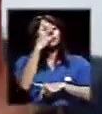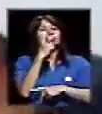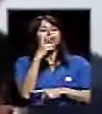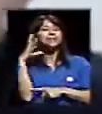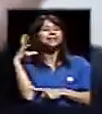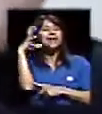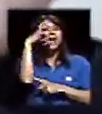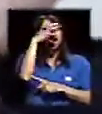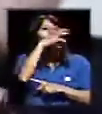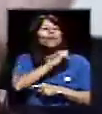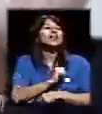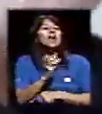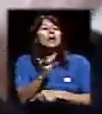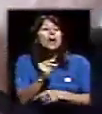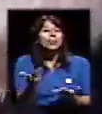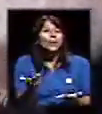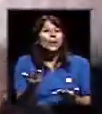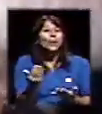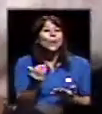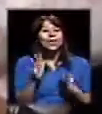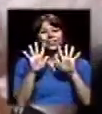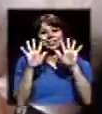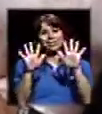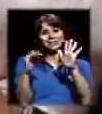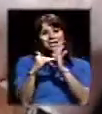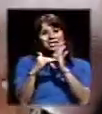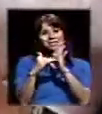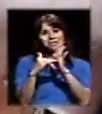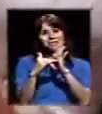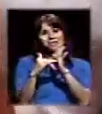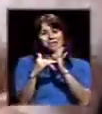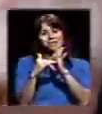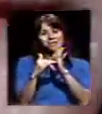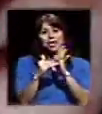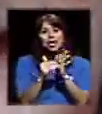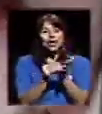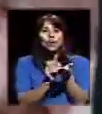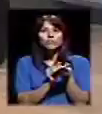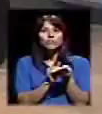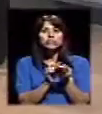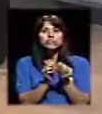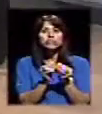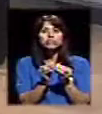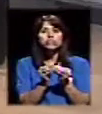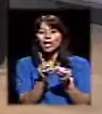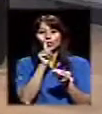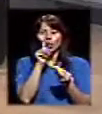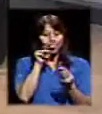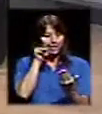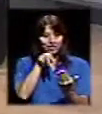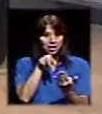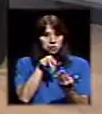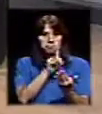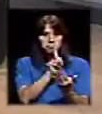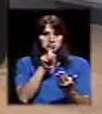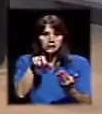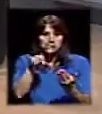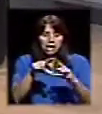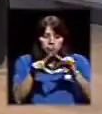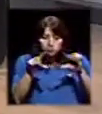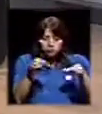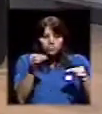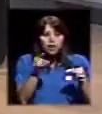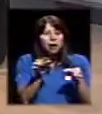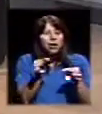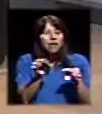billete es de 10,000 sin lo identifican las manos, si no lo identifican los ojos, y esto